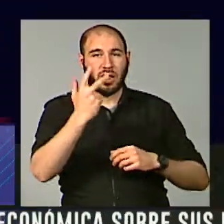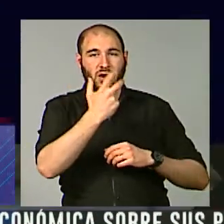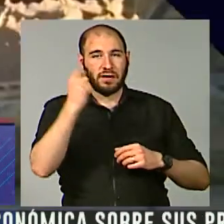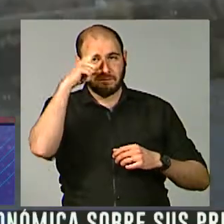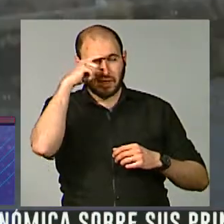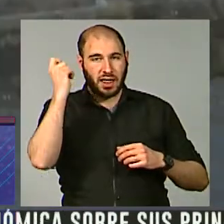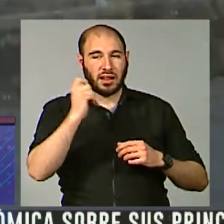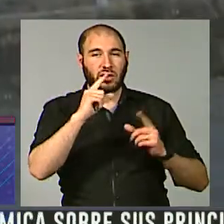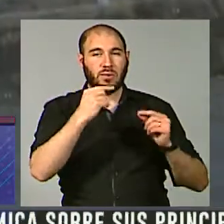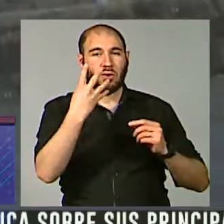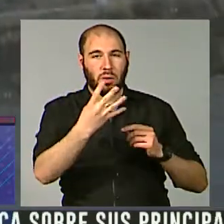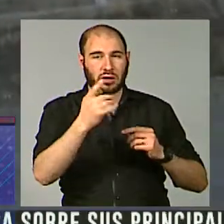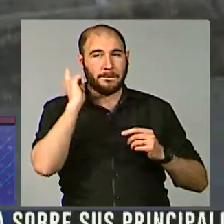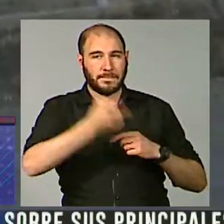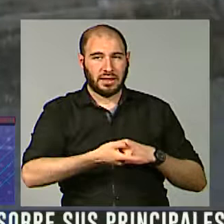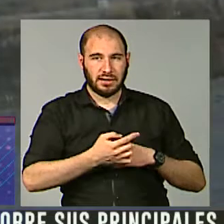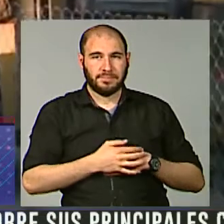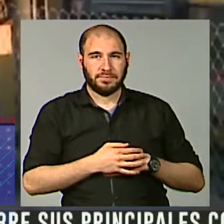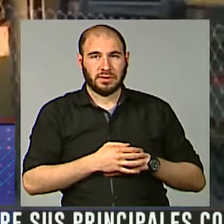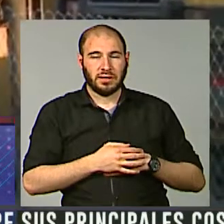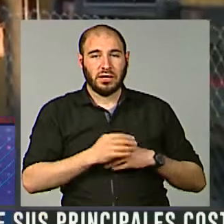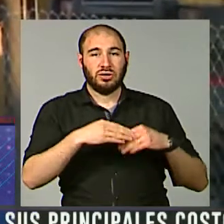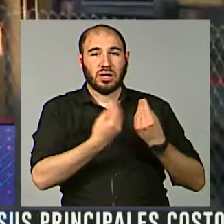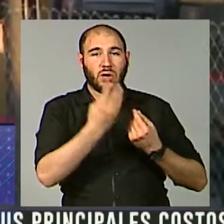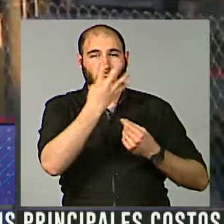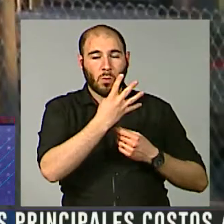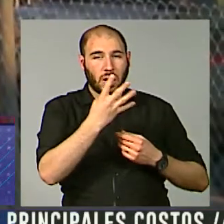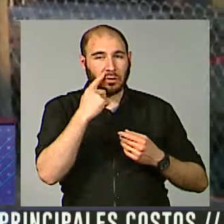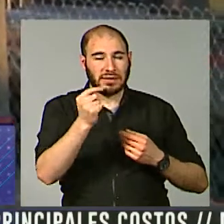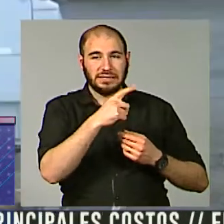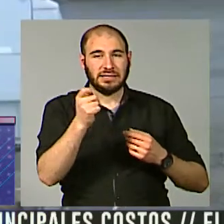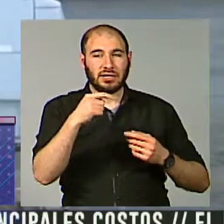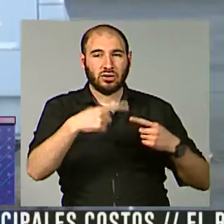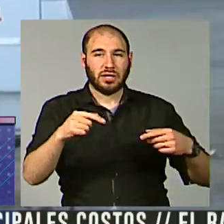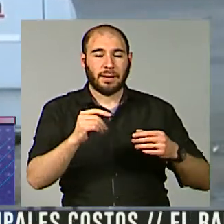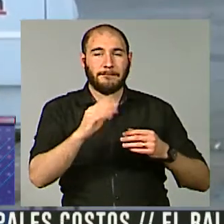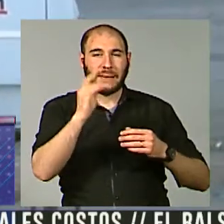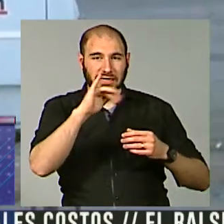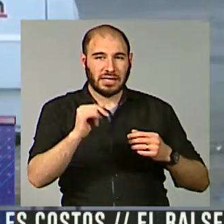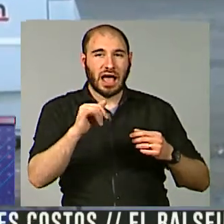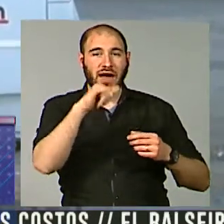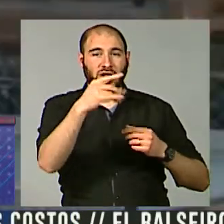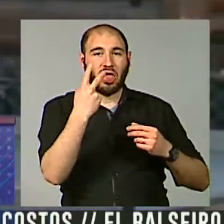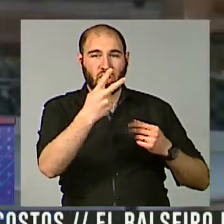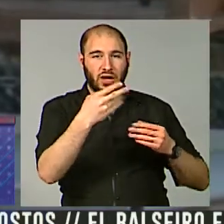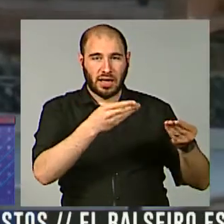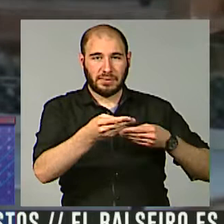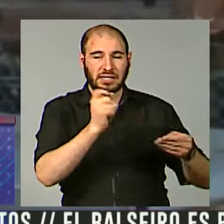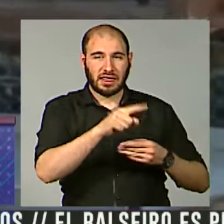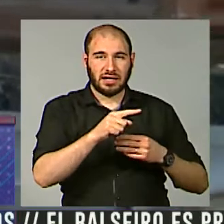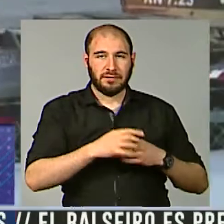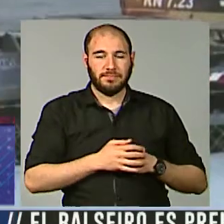Federal número 4 ordenó que de los 4.100 bienes de Lázaro Báez, 12 de los aviones de la flota de su empresa Top